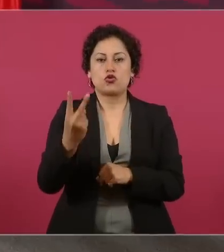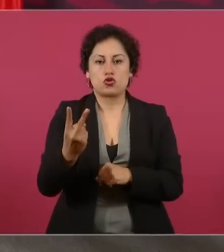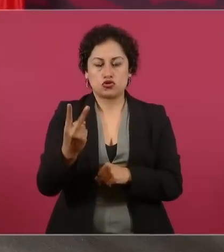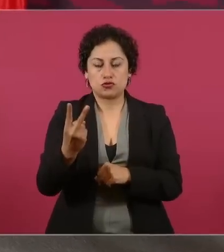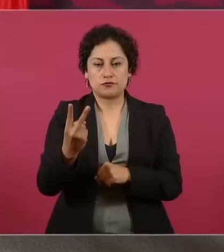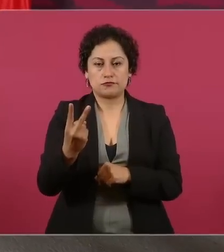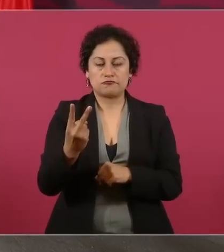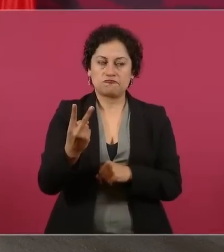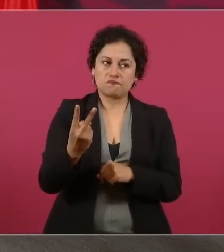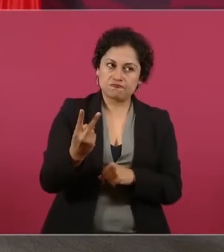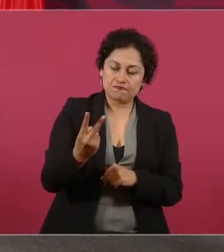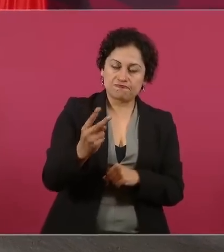caímos